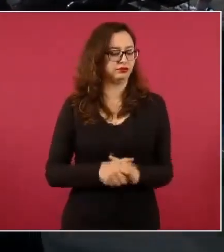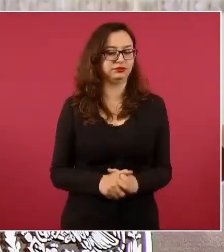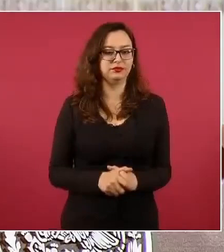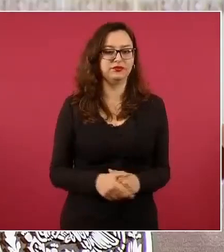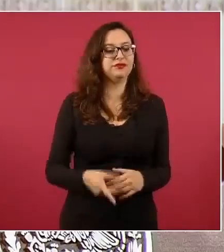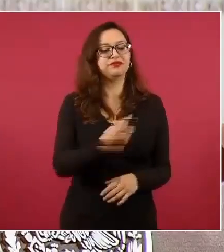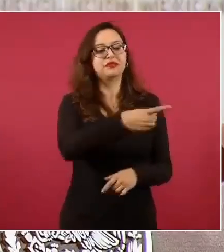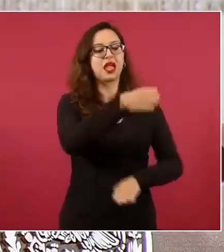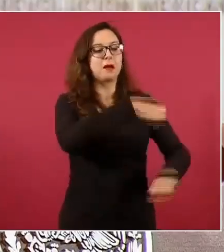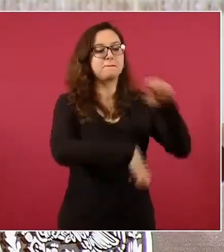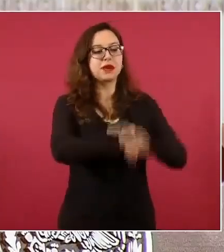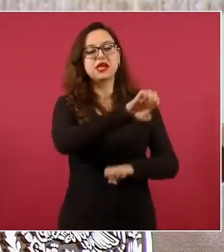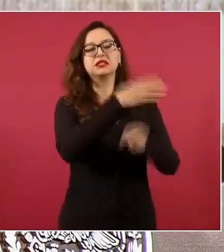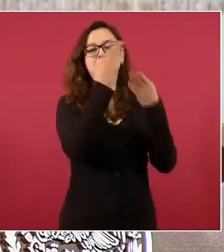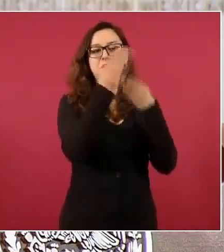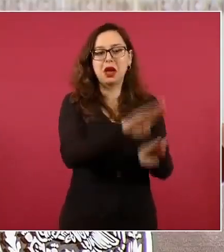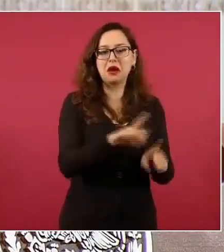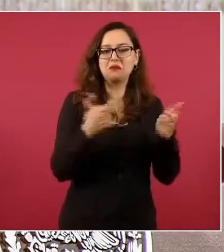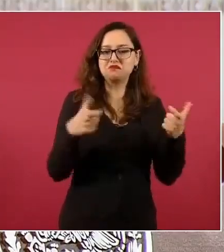las empresas y a los bancos